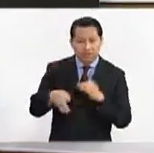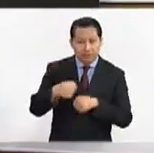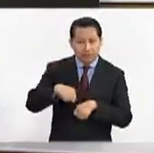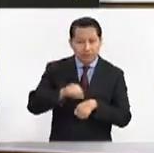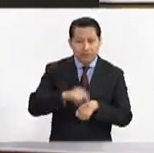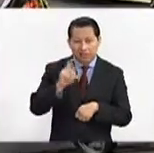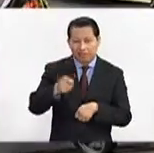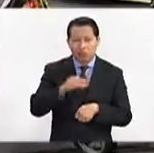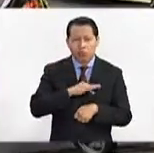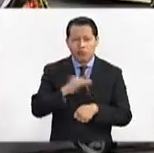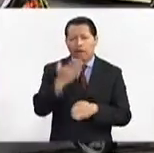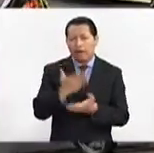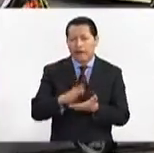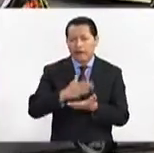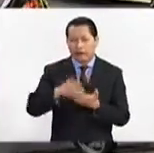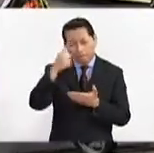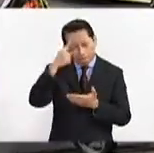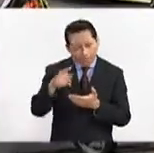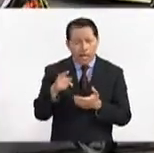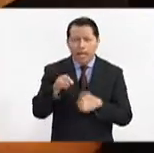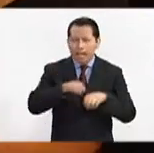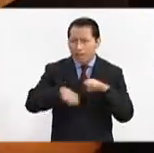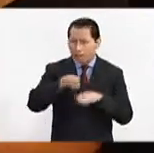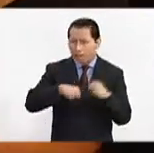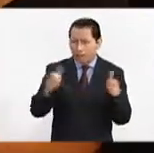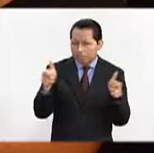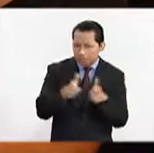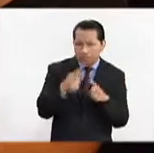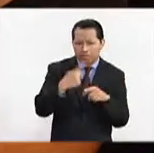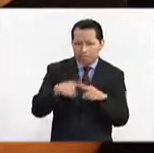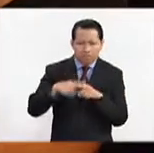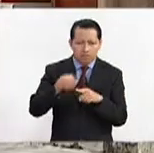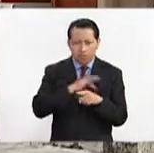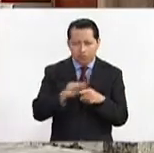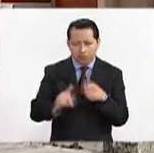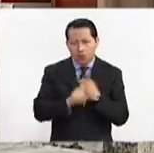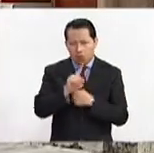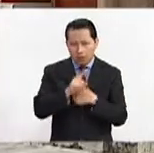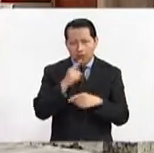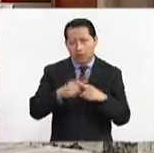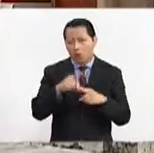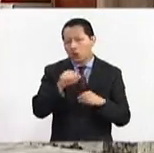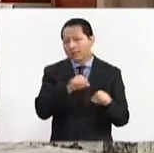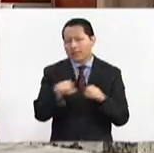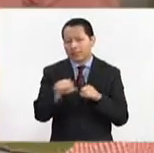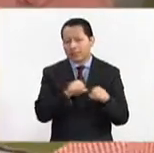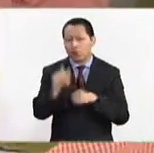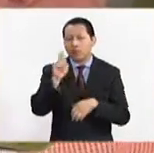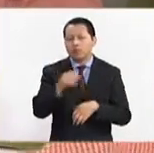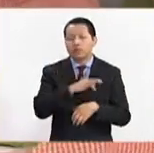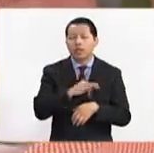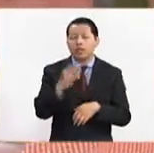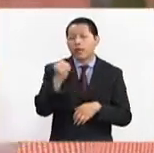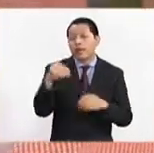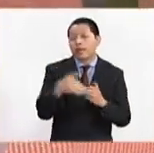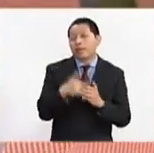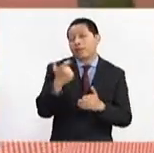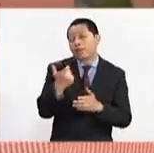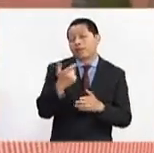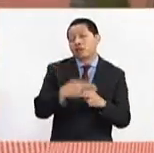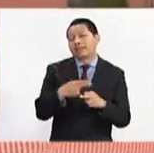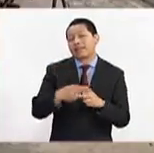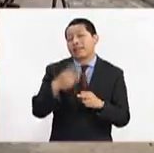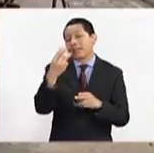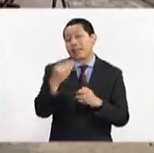el acceso a créditos para micro, pequeñas y medianas empresas afectadas por el sismo, que pueden ir desde los 9,000 pesos hasta